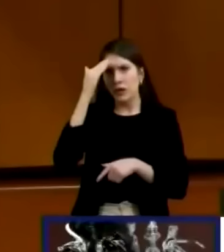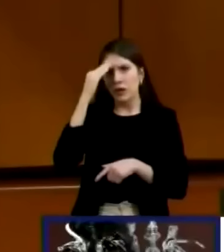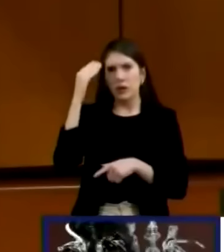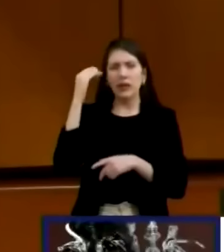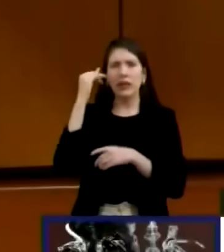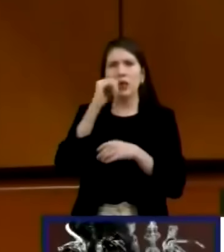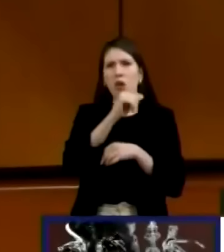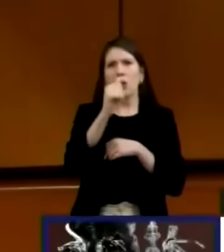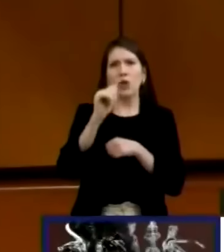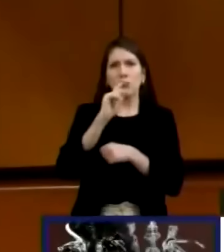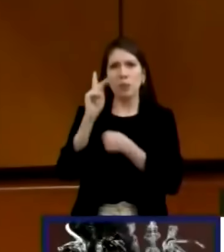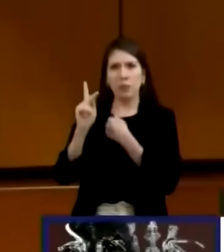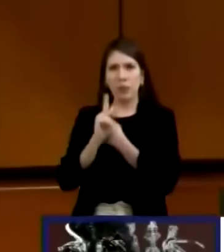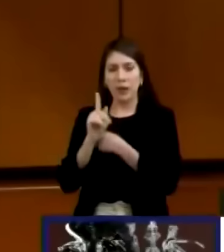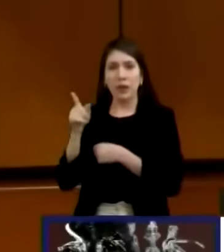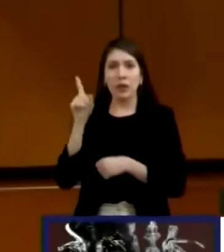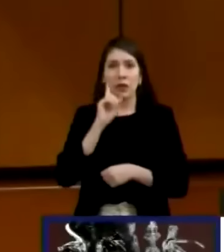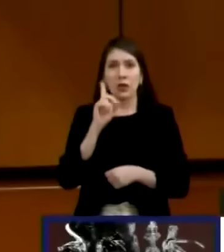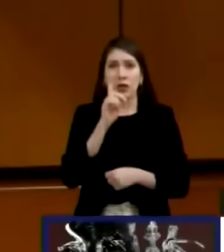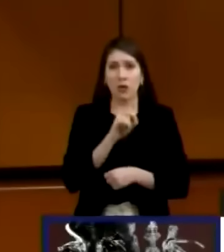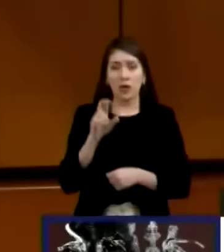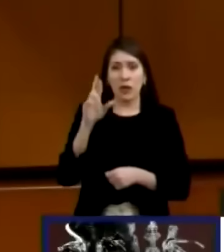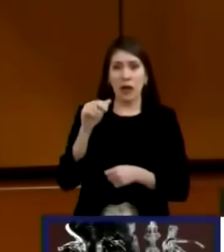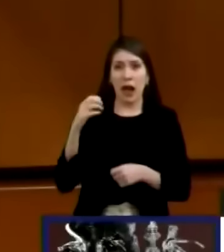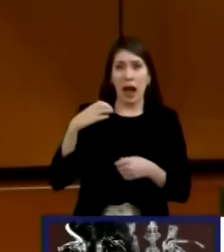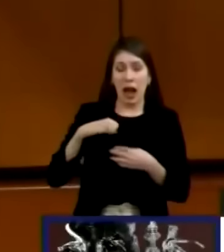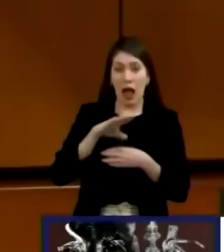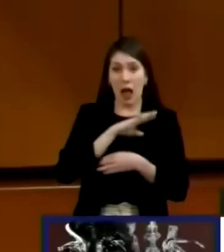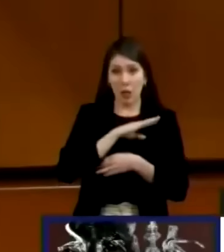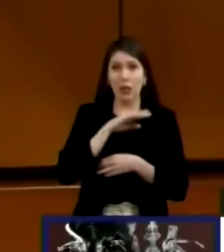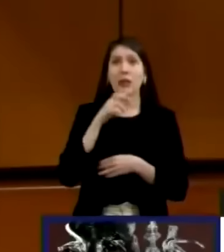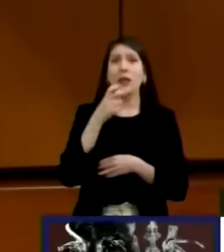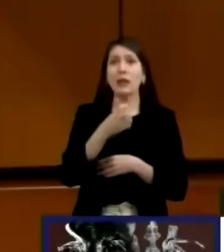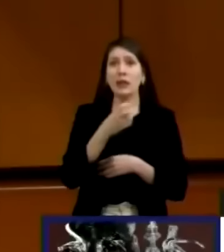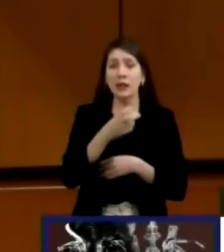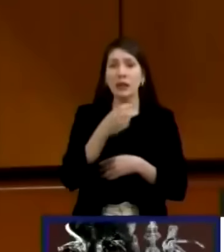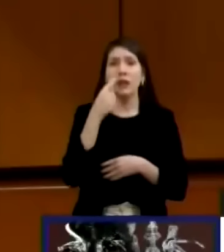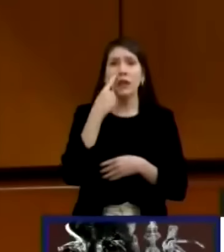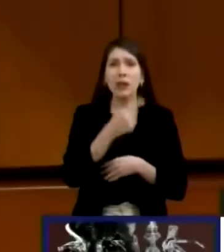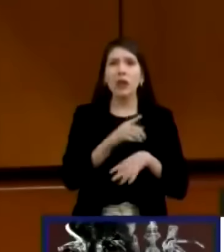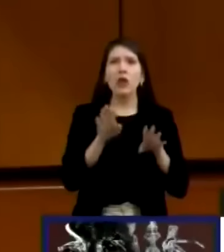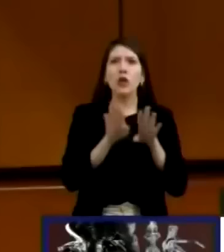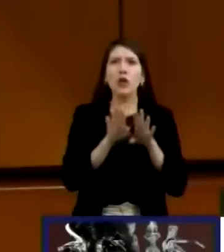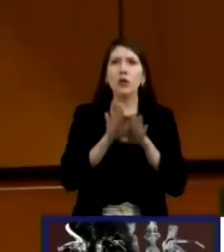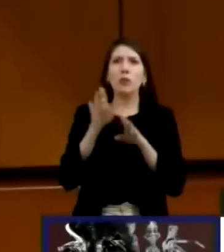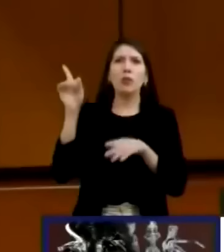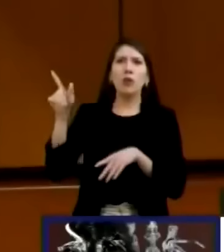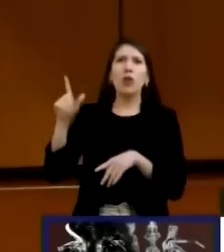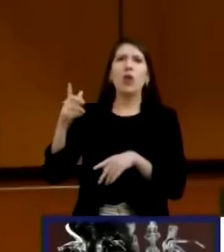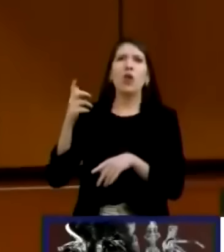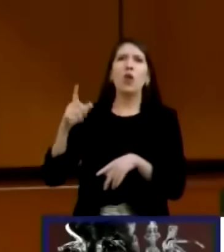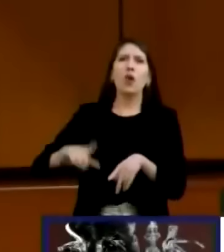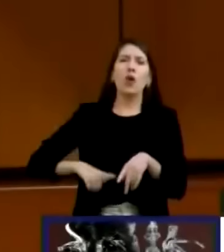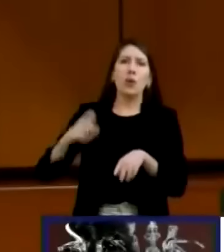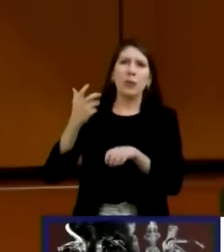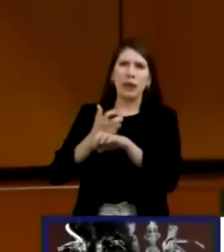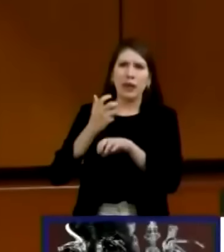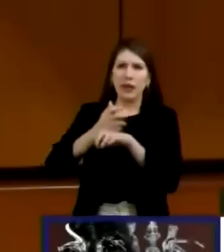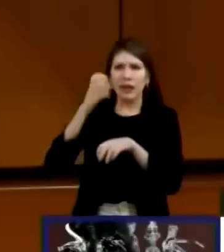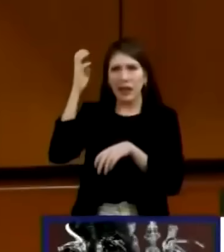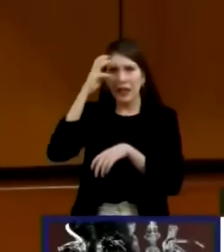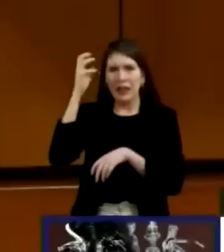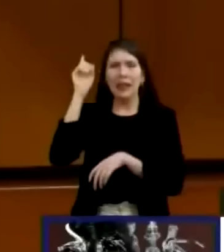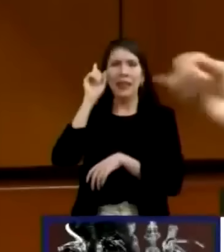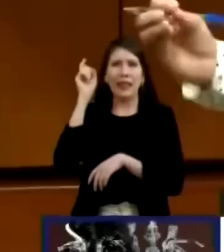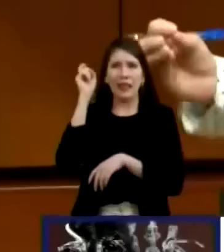es un referente internacional de la relación con un gobierno difícil de los Estados Unidos. Como